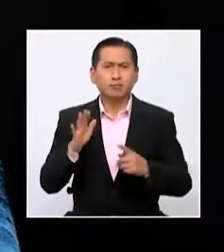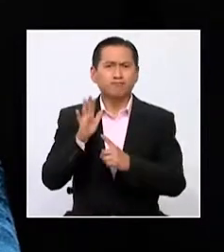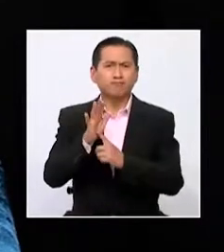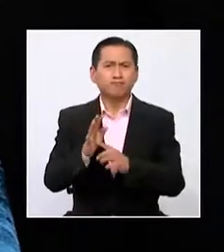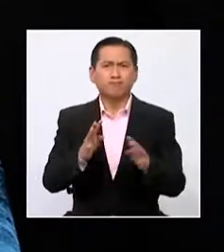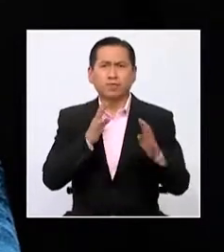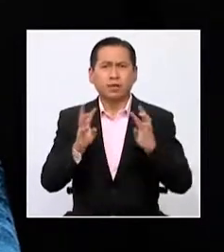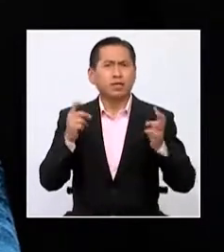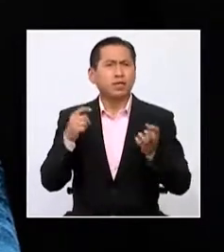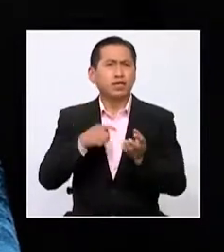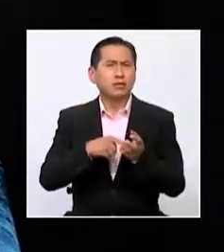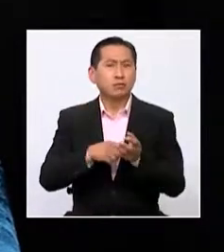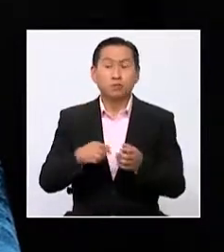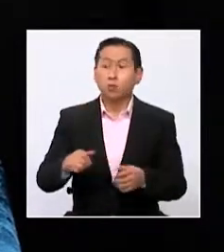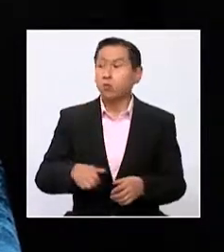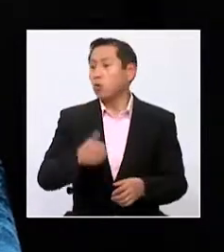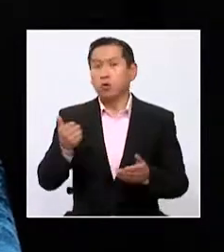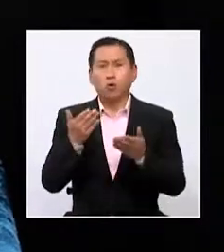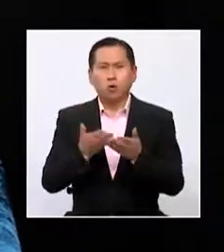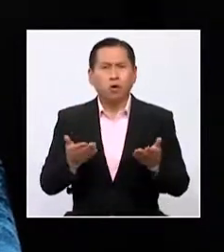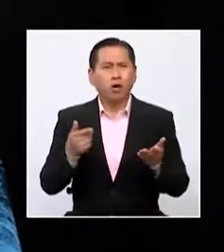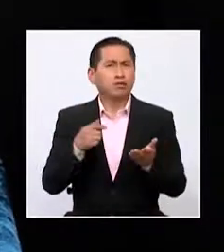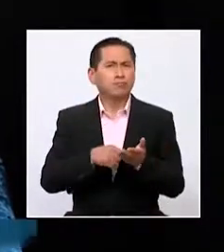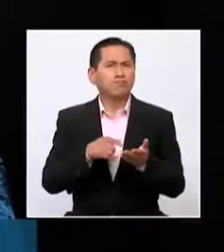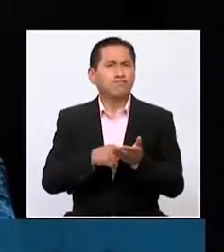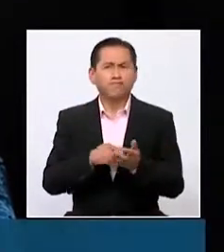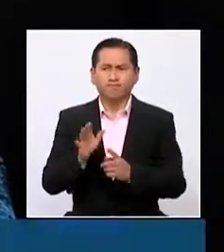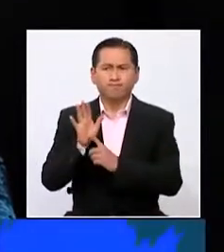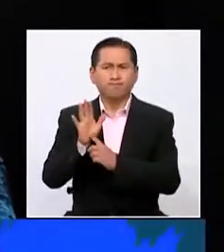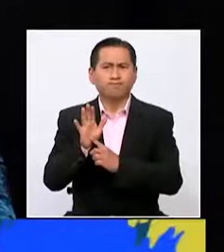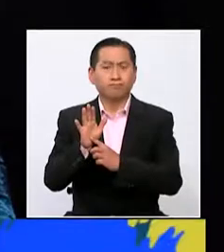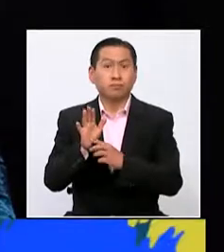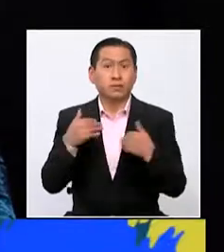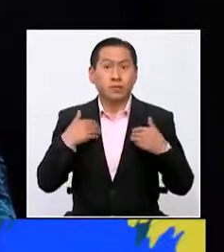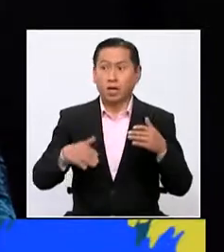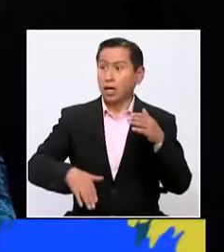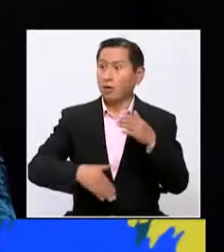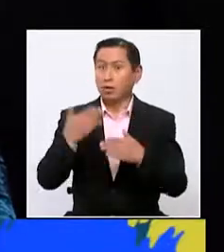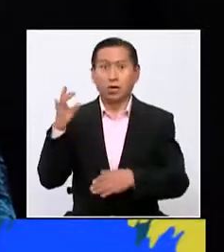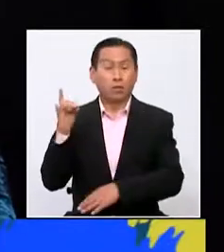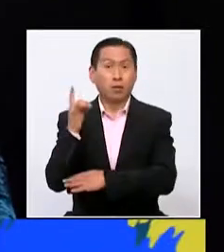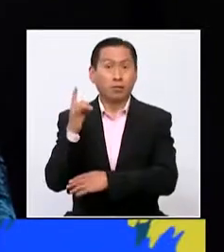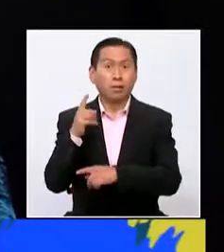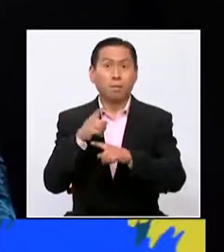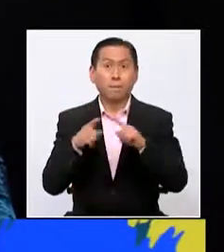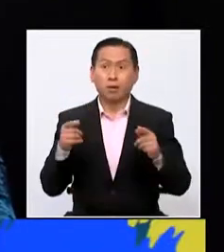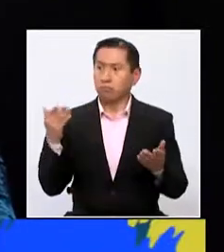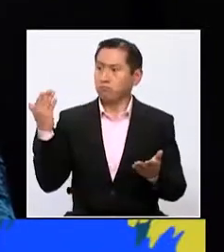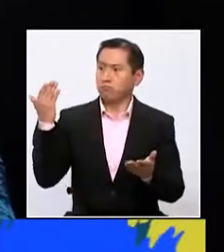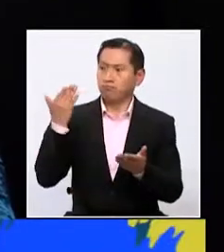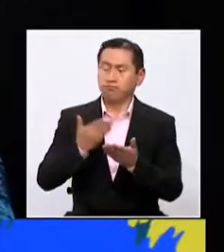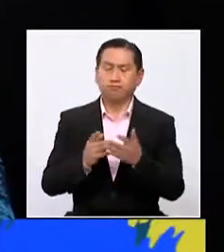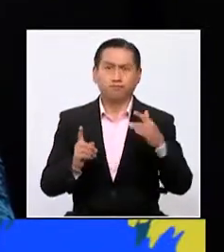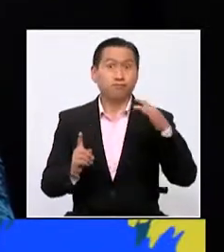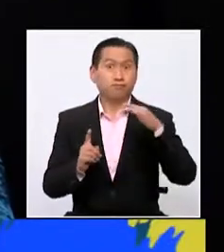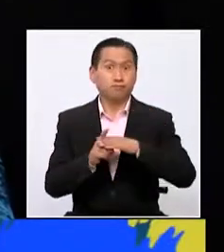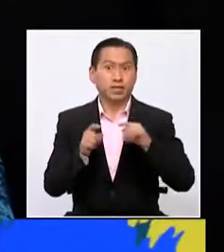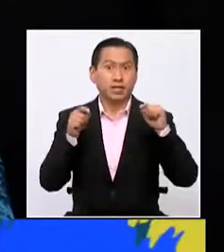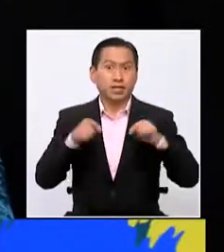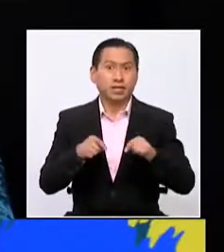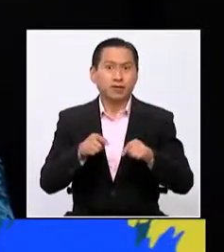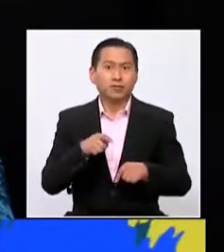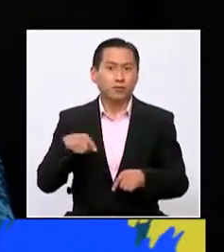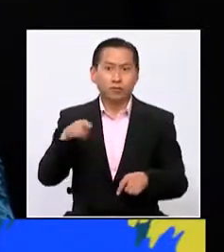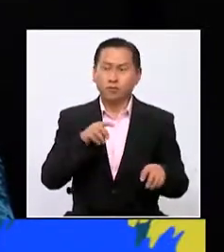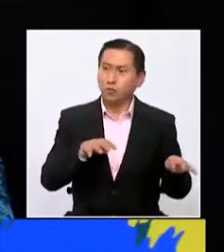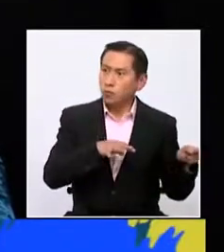conversar sobre otras producciones, aquellas producciones que se hacen fuera de Bolivia, pero que también llegan acá y con las que los bolivianos también